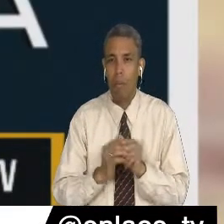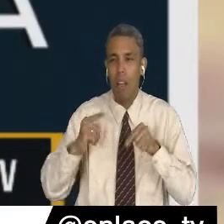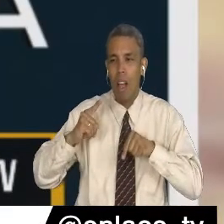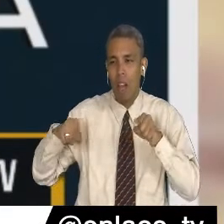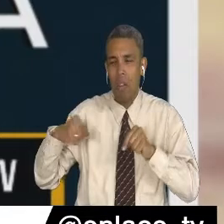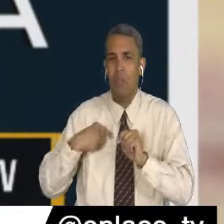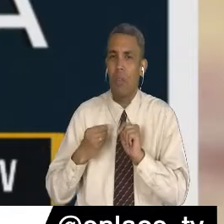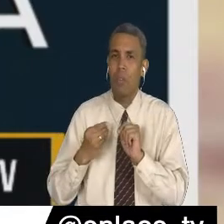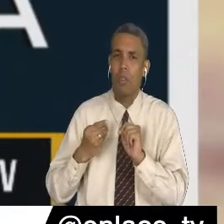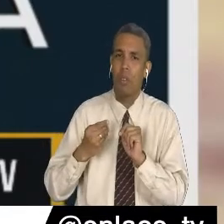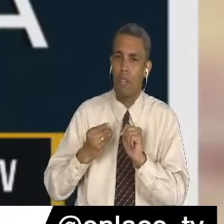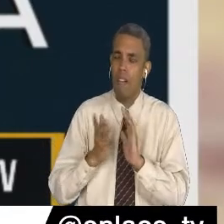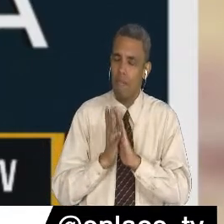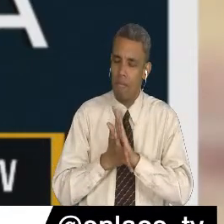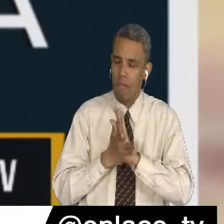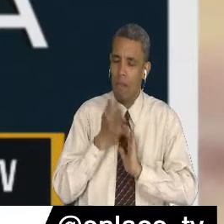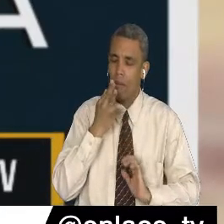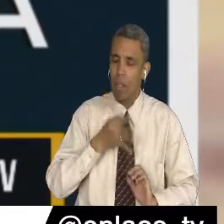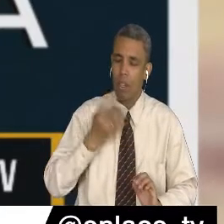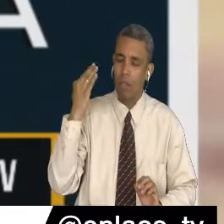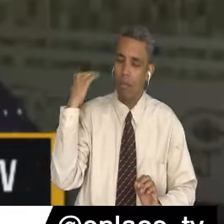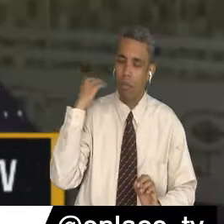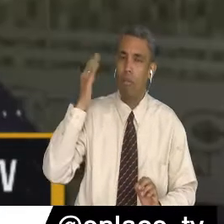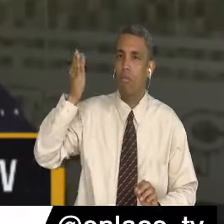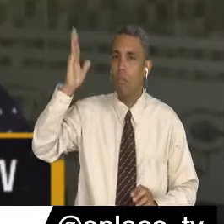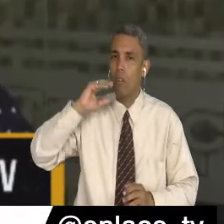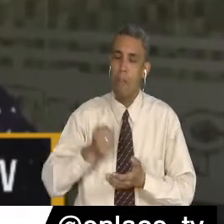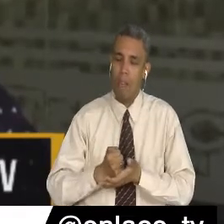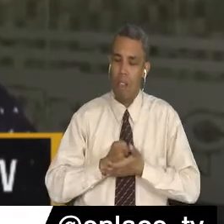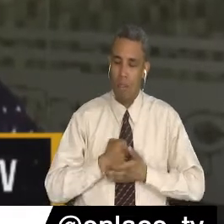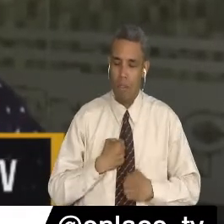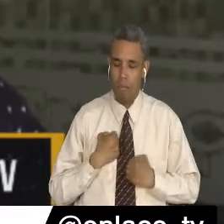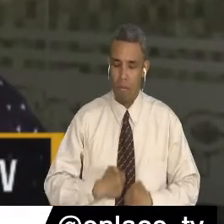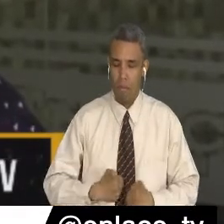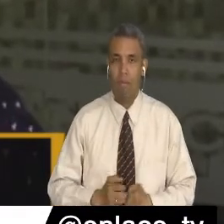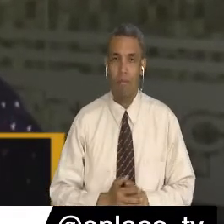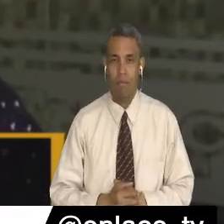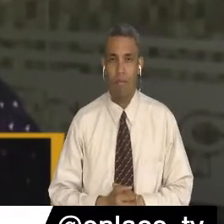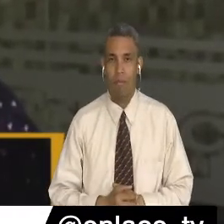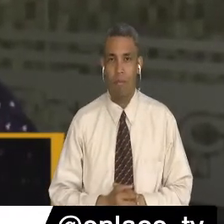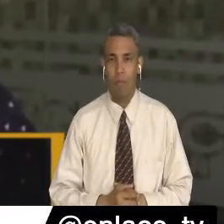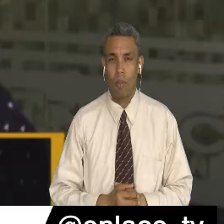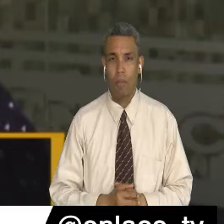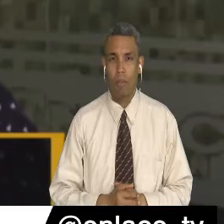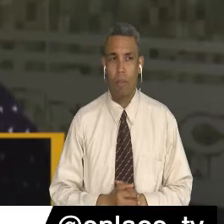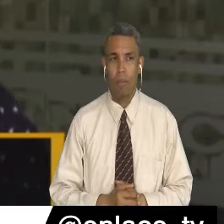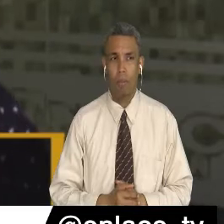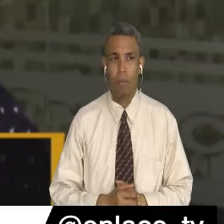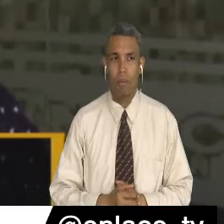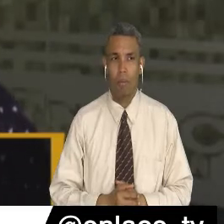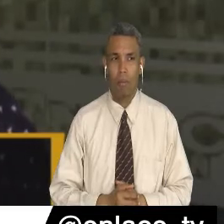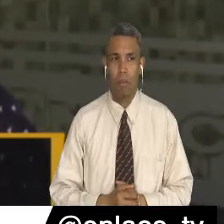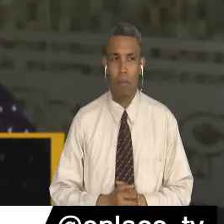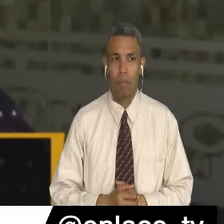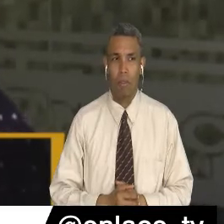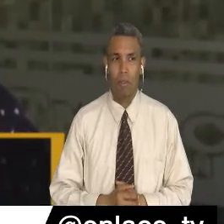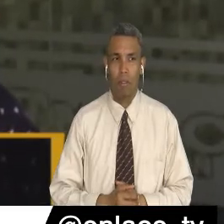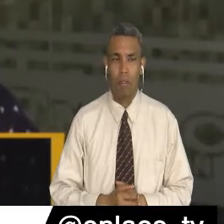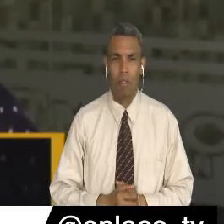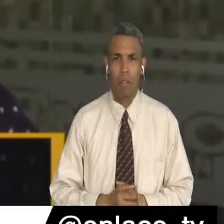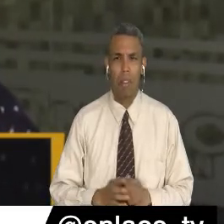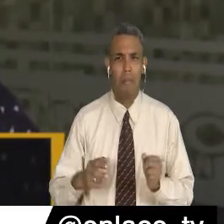personas que han recibido en su vida la gracia de Dios. El objetivo es poder canalizar aquellas personas que tienen algo por contarnos